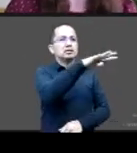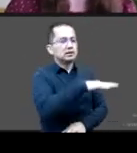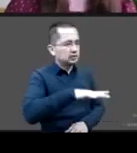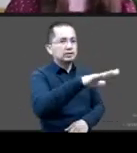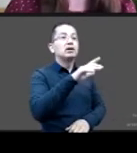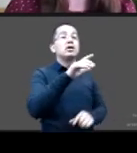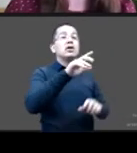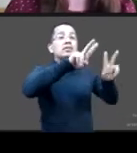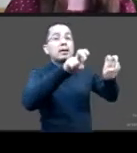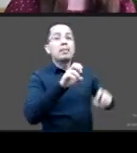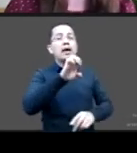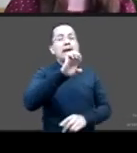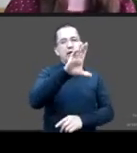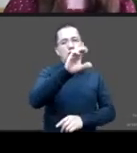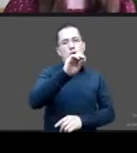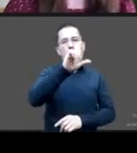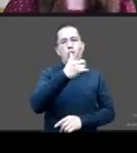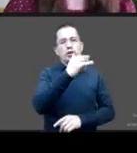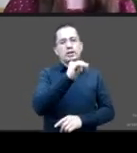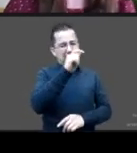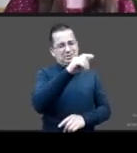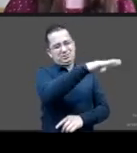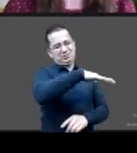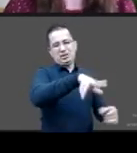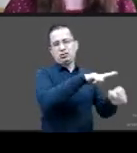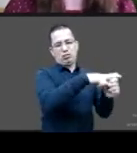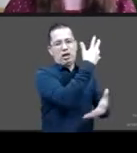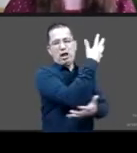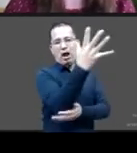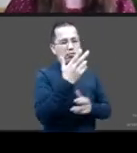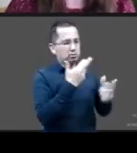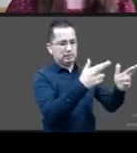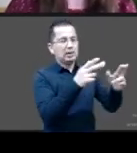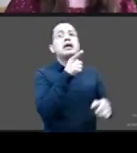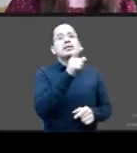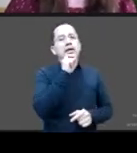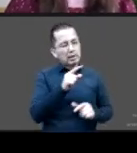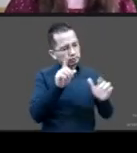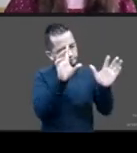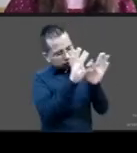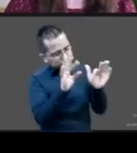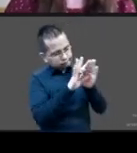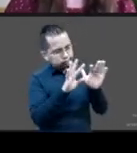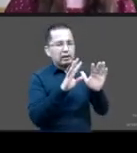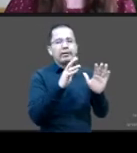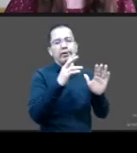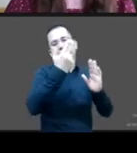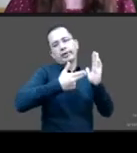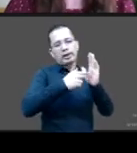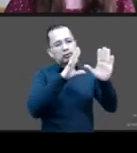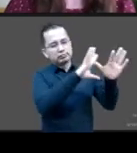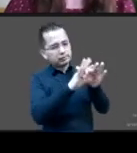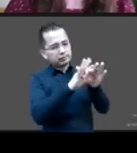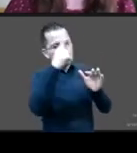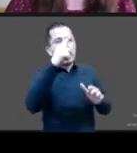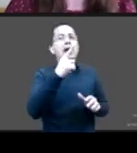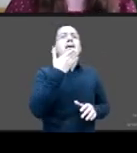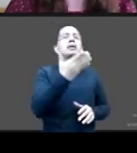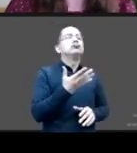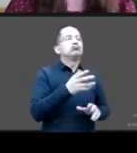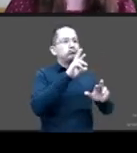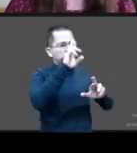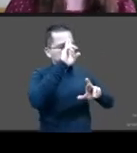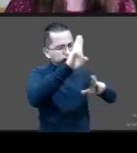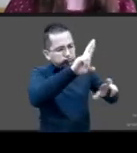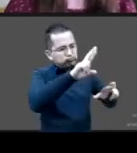talleres de concientización sobre una conversión ecológica integral y donde se trabaje de manera especial este